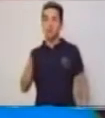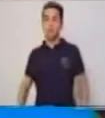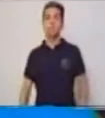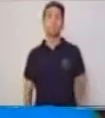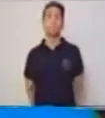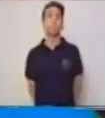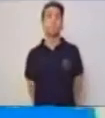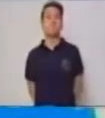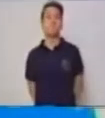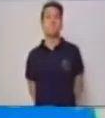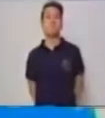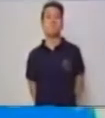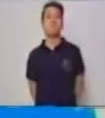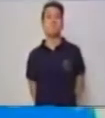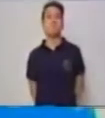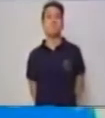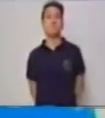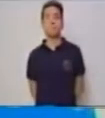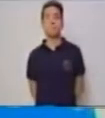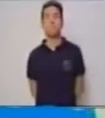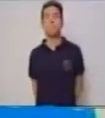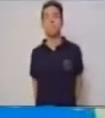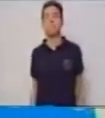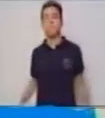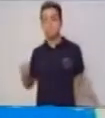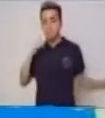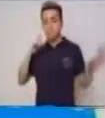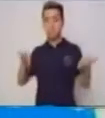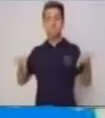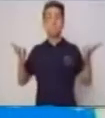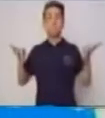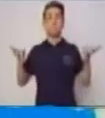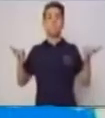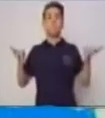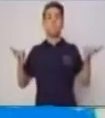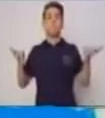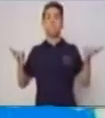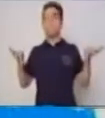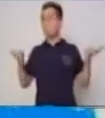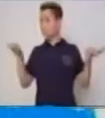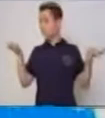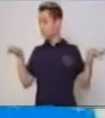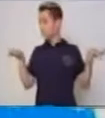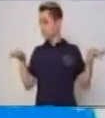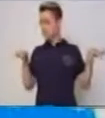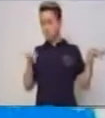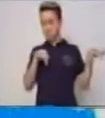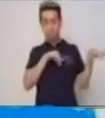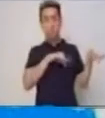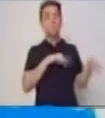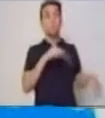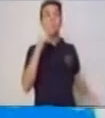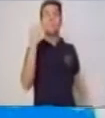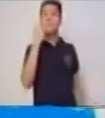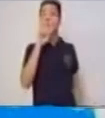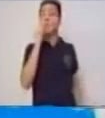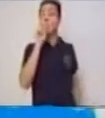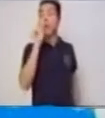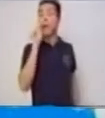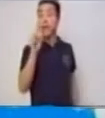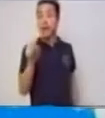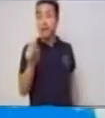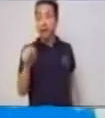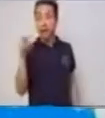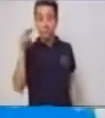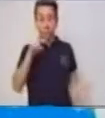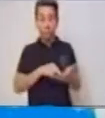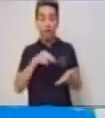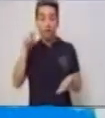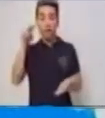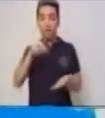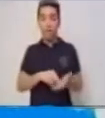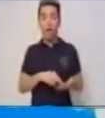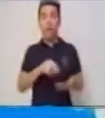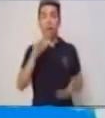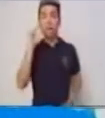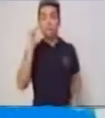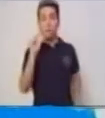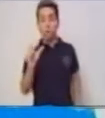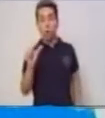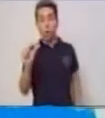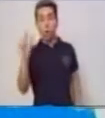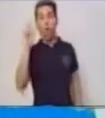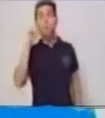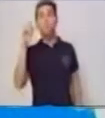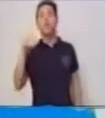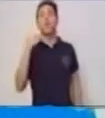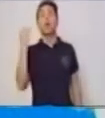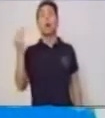Bueno, la oración dice, ella salta poco porque está en la casa. Recuerden